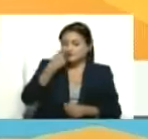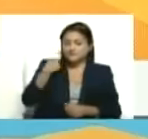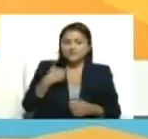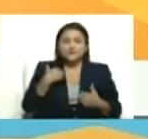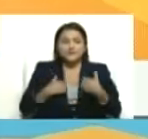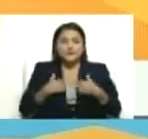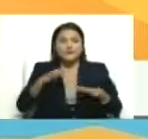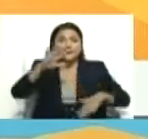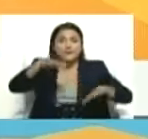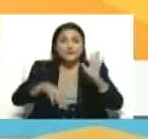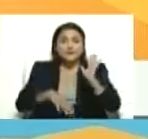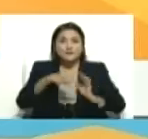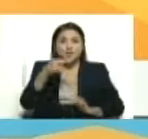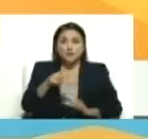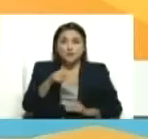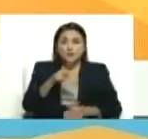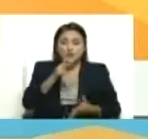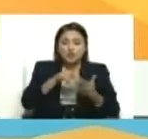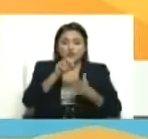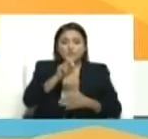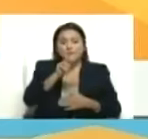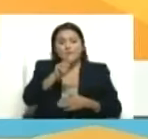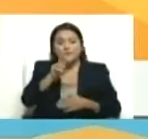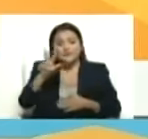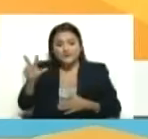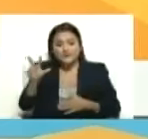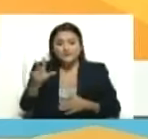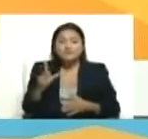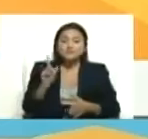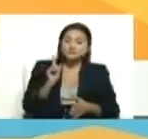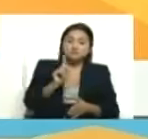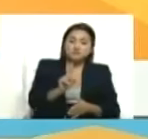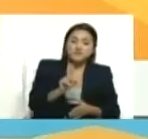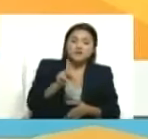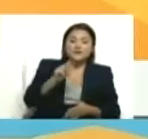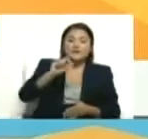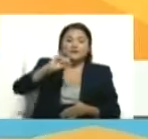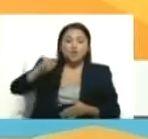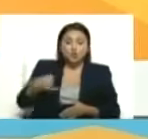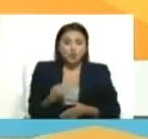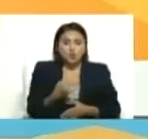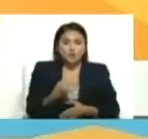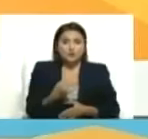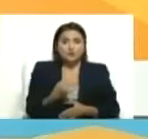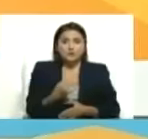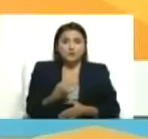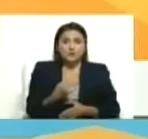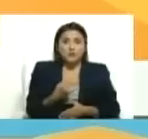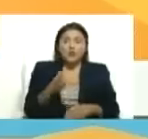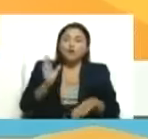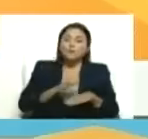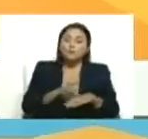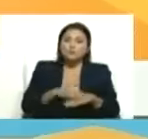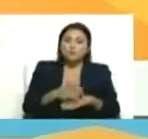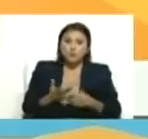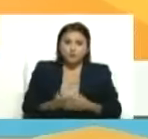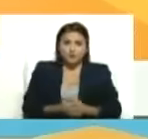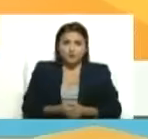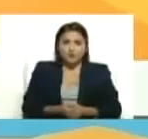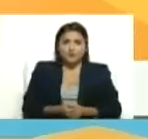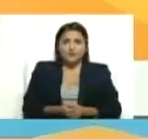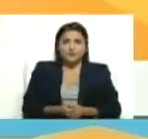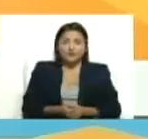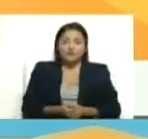15 de noviembre de 2023 ante el tribunal supremo de justicia frente a esa acción aventurera